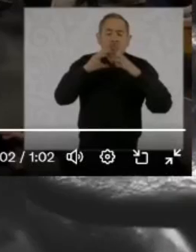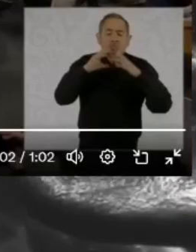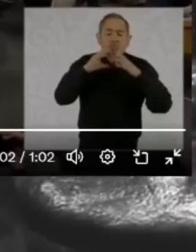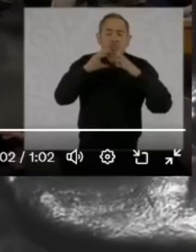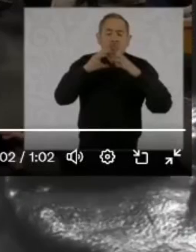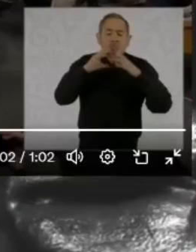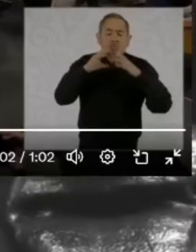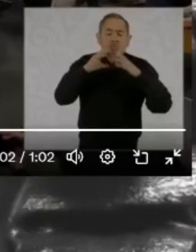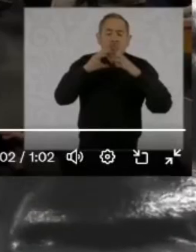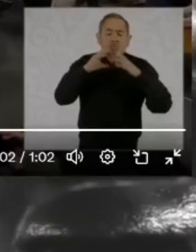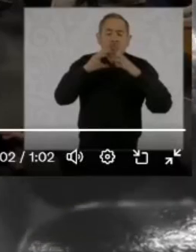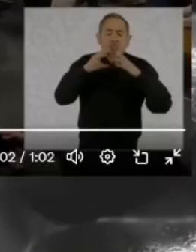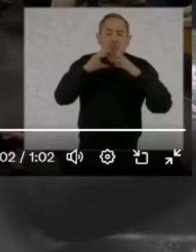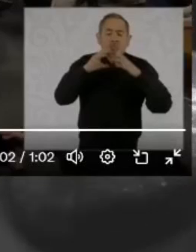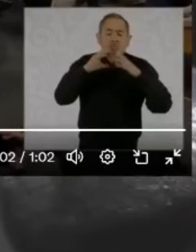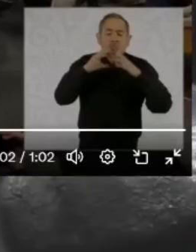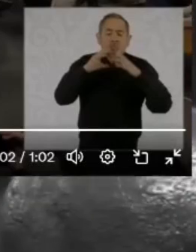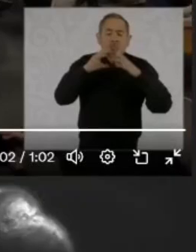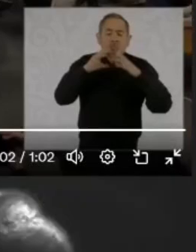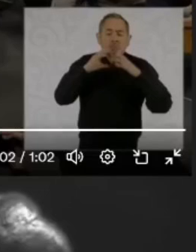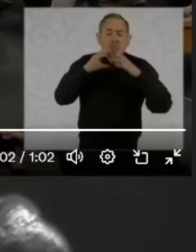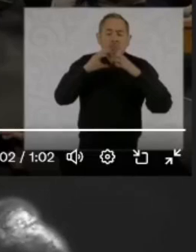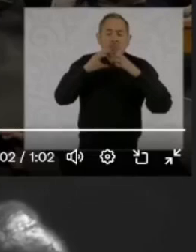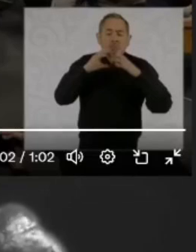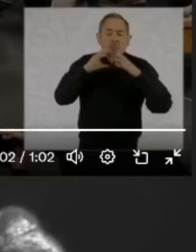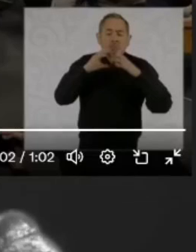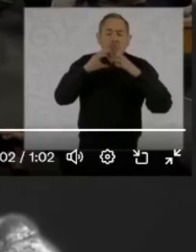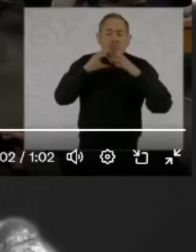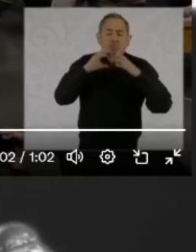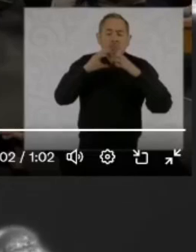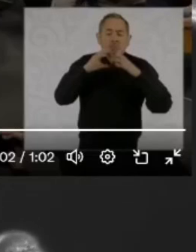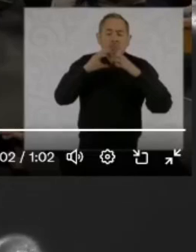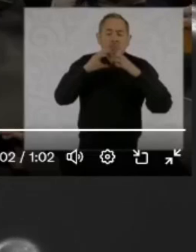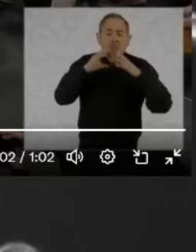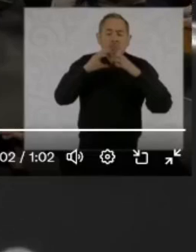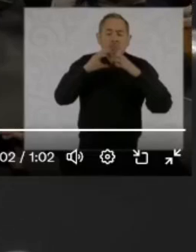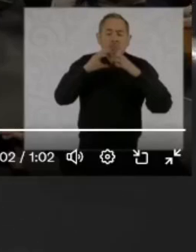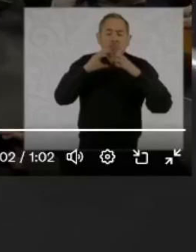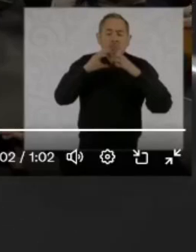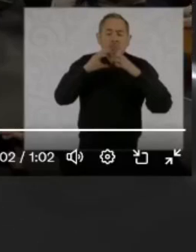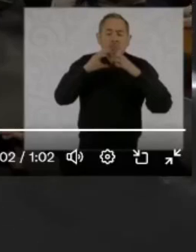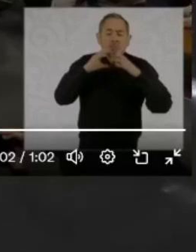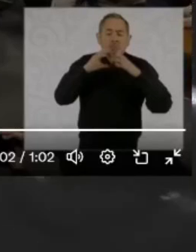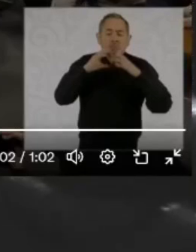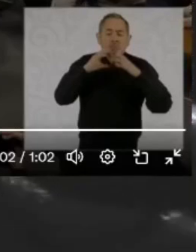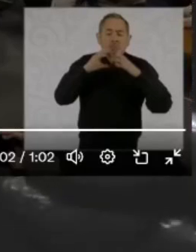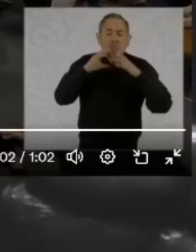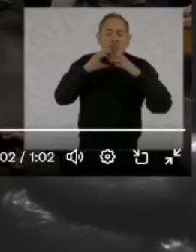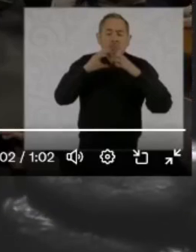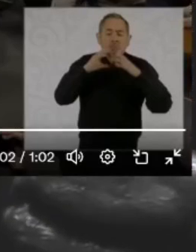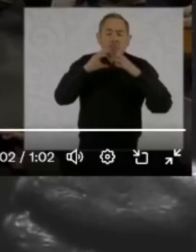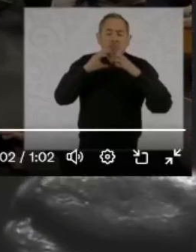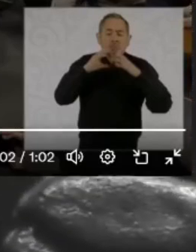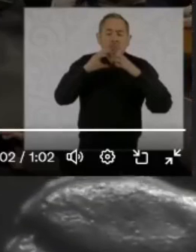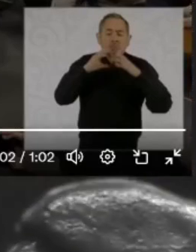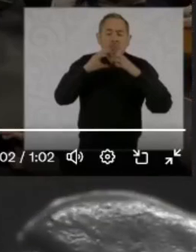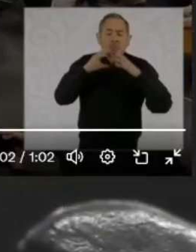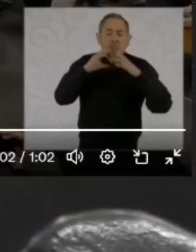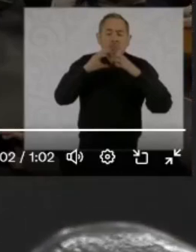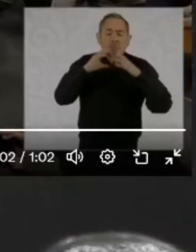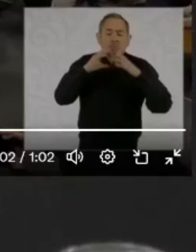eso. Por eso dijo la doctora la otra vez, es que tiene mucho esto. Nos llama la